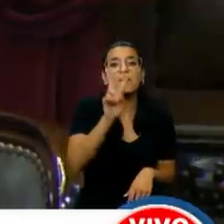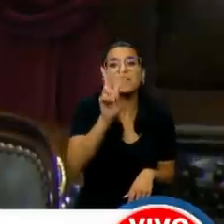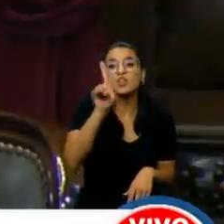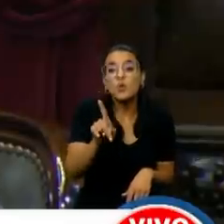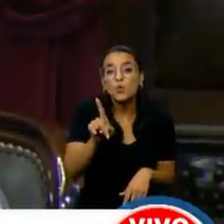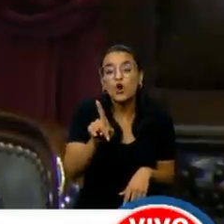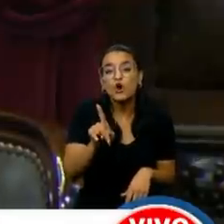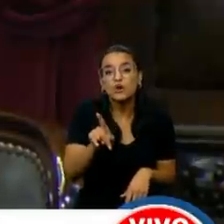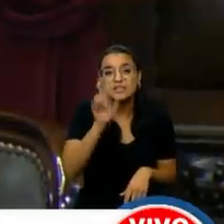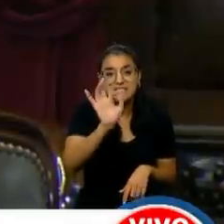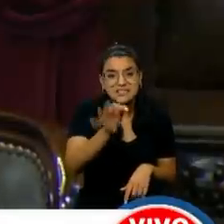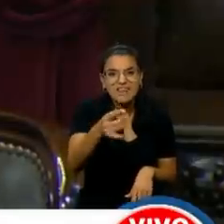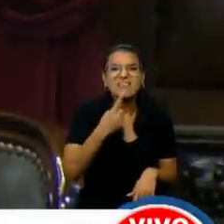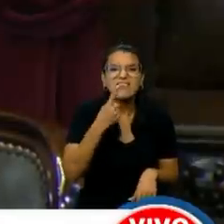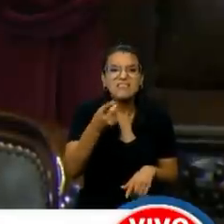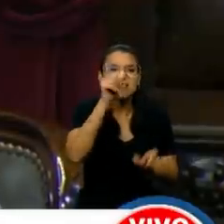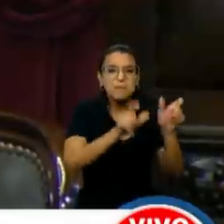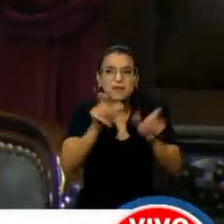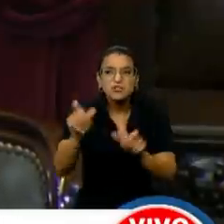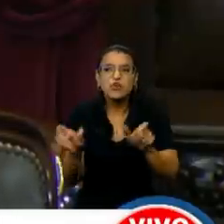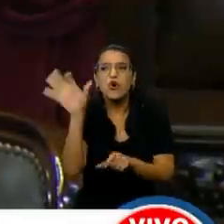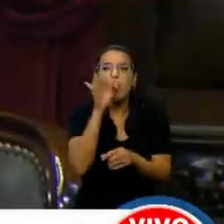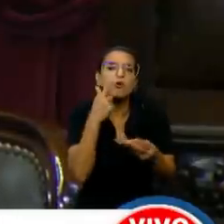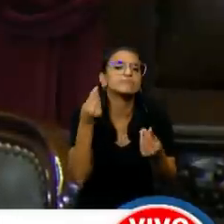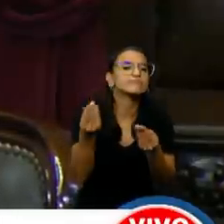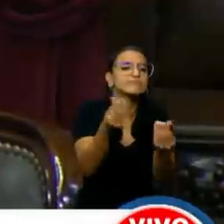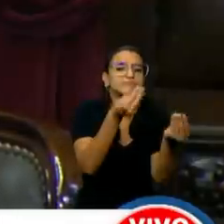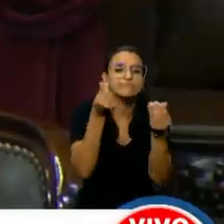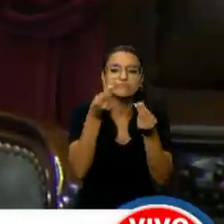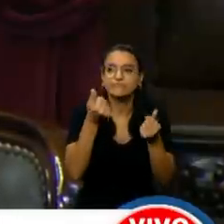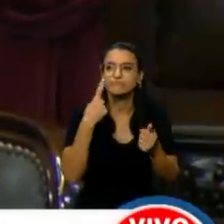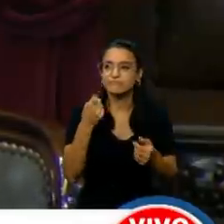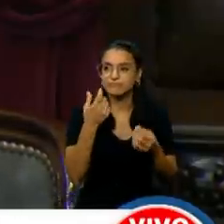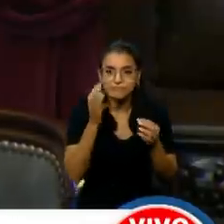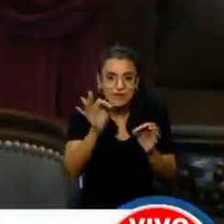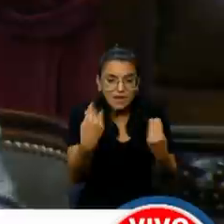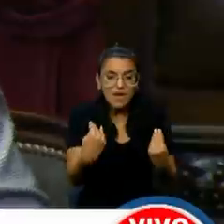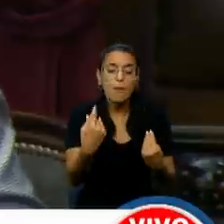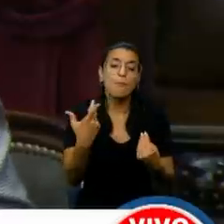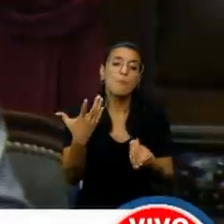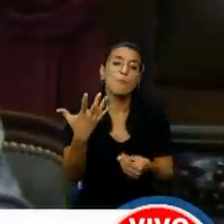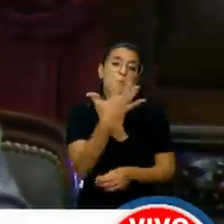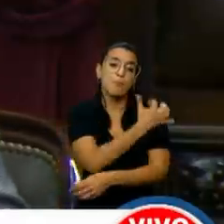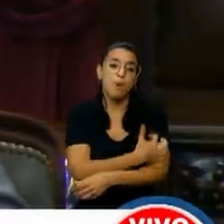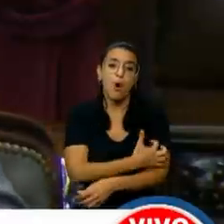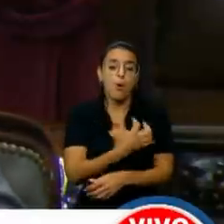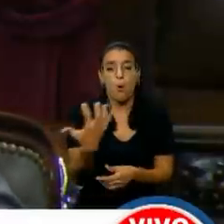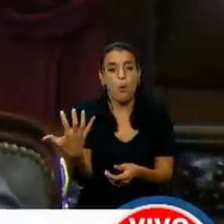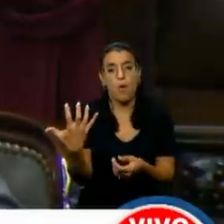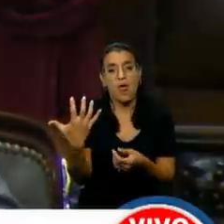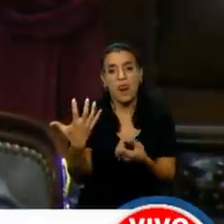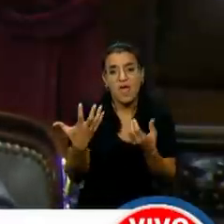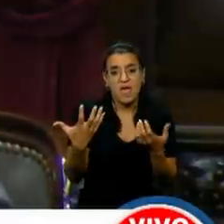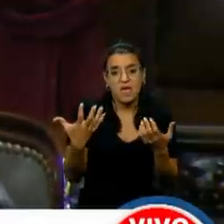y sabe que dice la gente o que percibe la gente que los pobres no logran salir de la